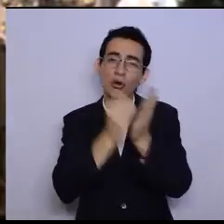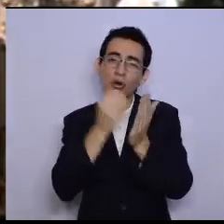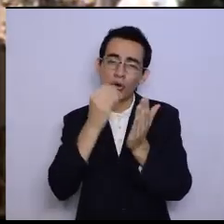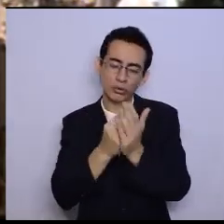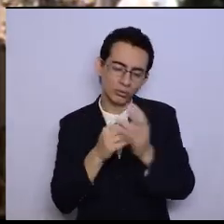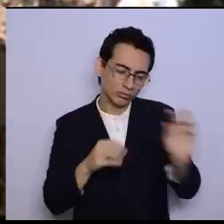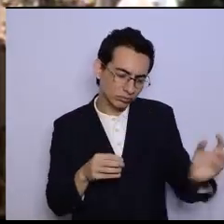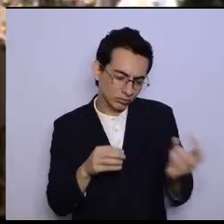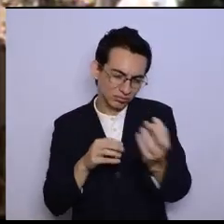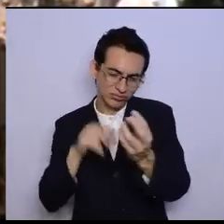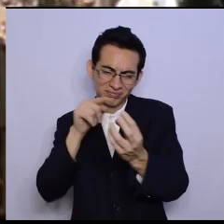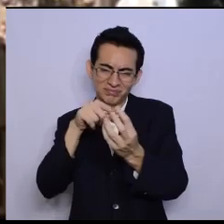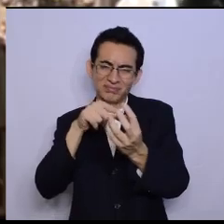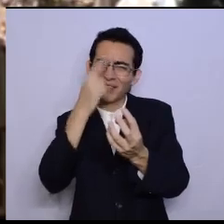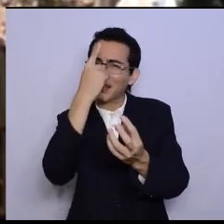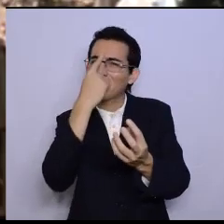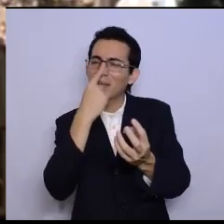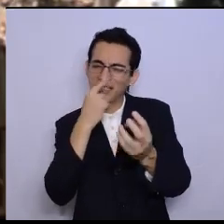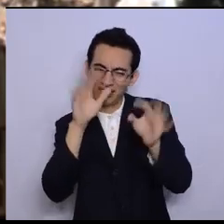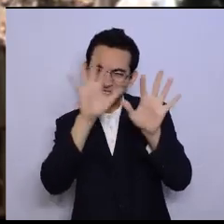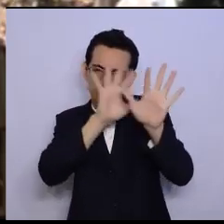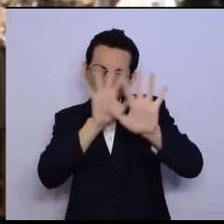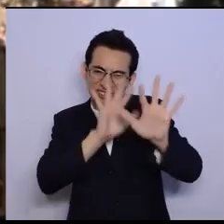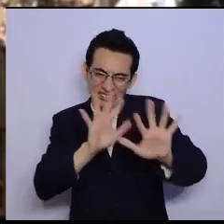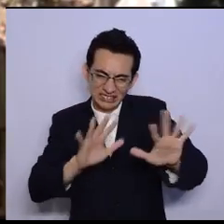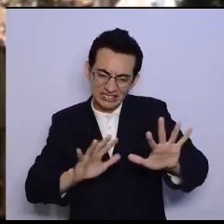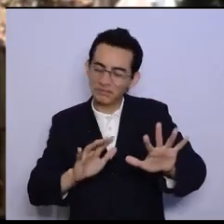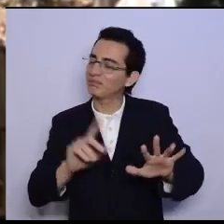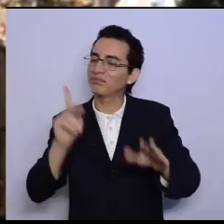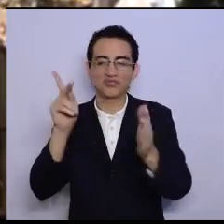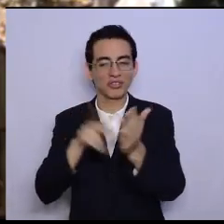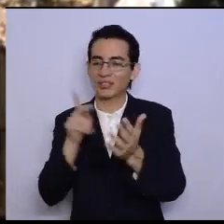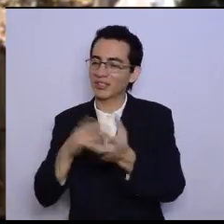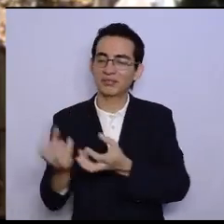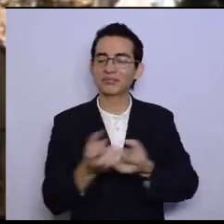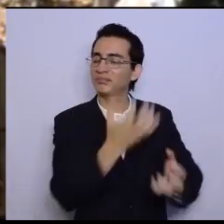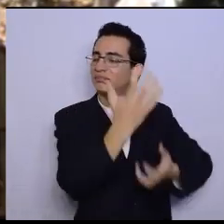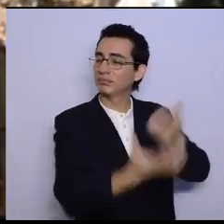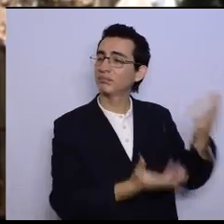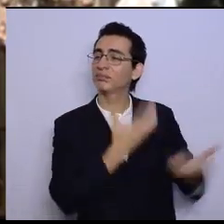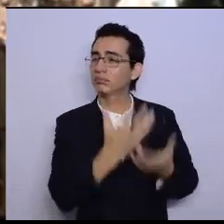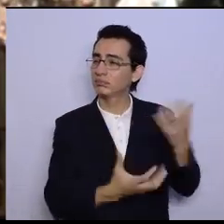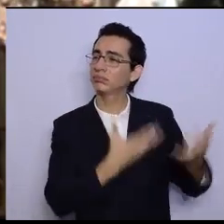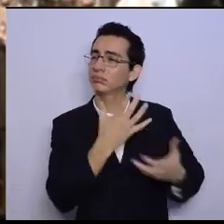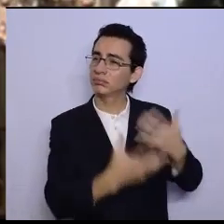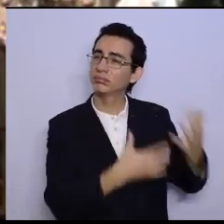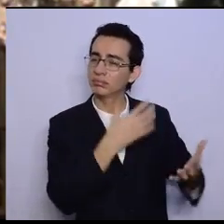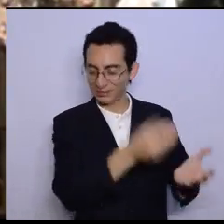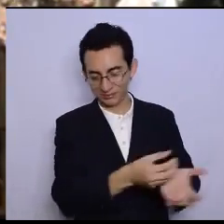purificación. Entonces, es lo que hace el Señor. A ver, ¿te pareces a mí? No.